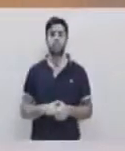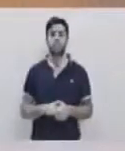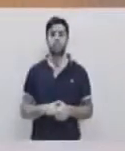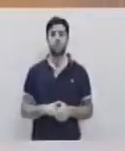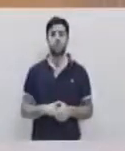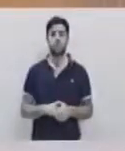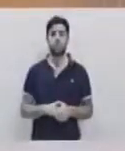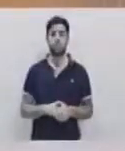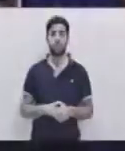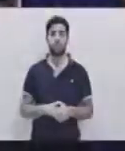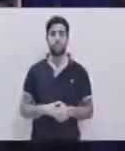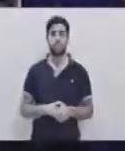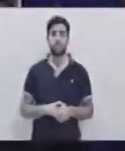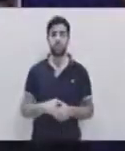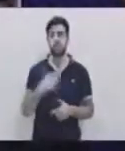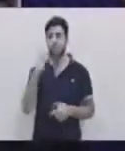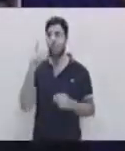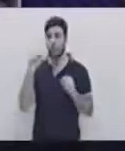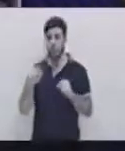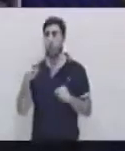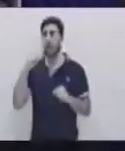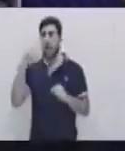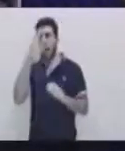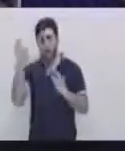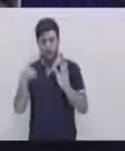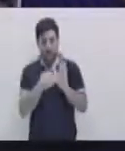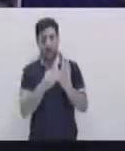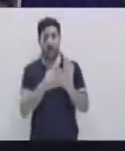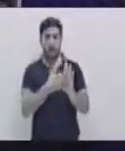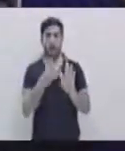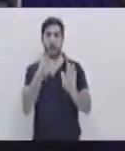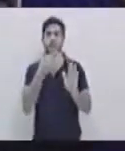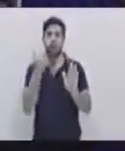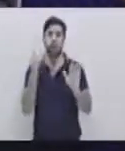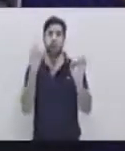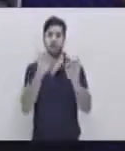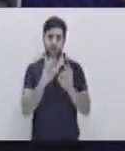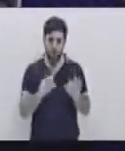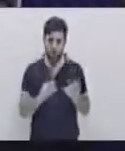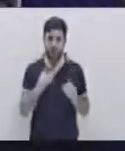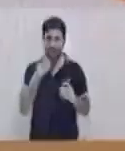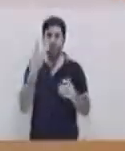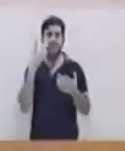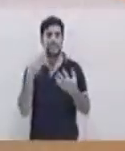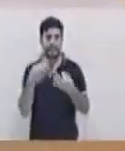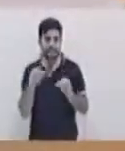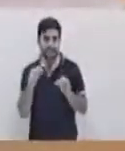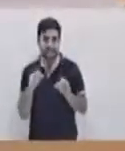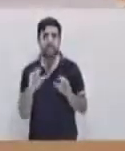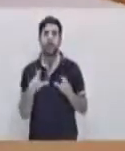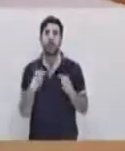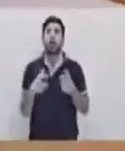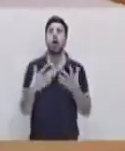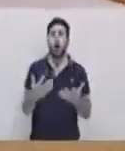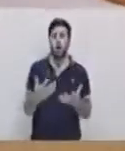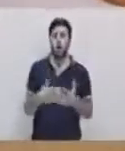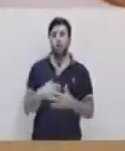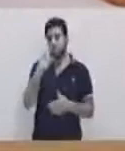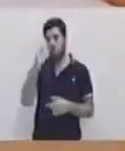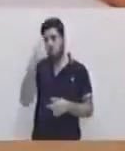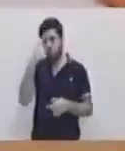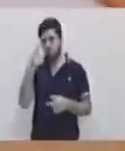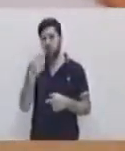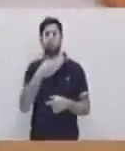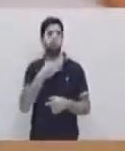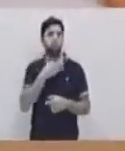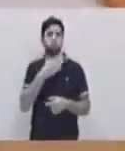entrelazado que me permita poder establecer planos dentro del mismo dibujo. Voy a trazar a mi